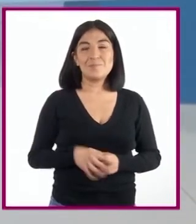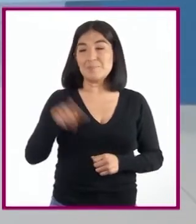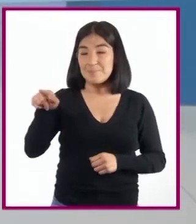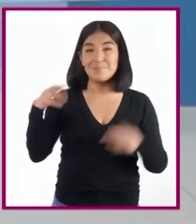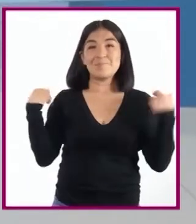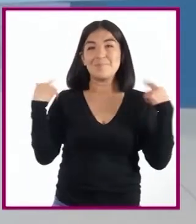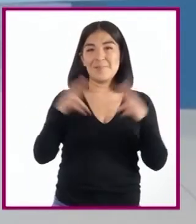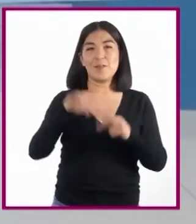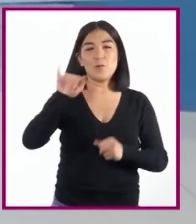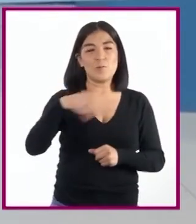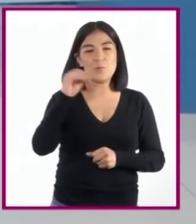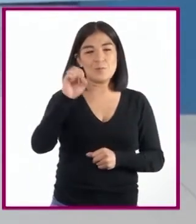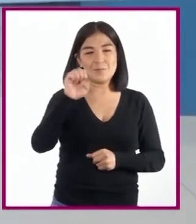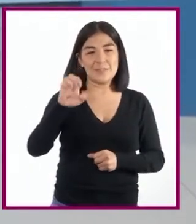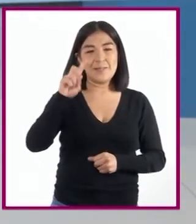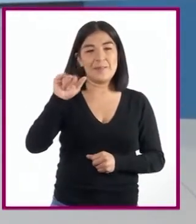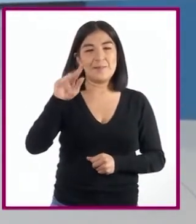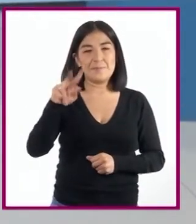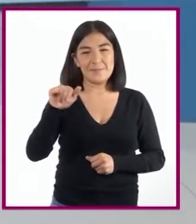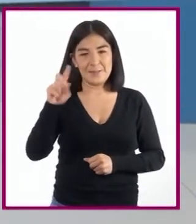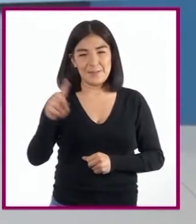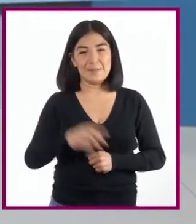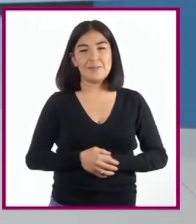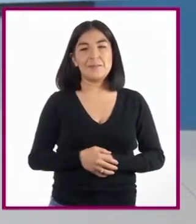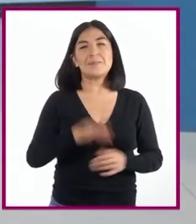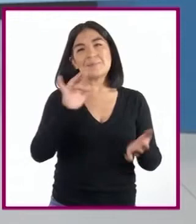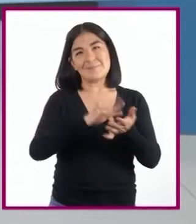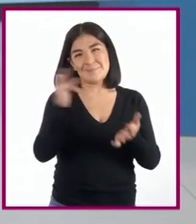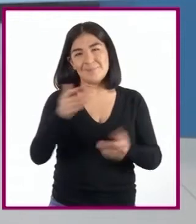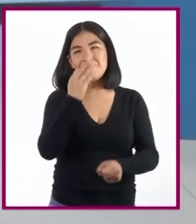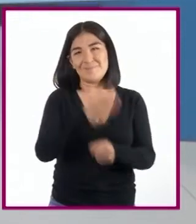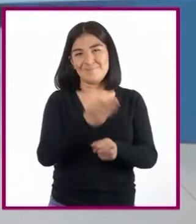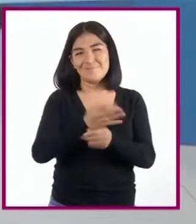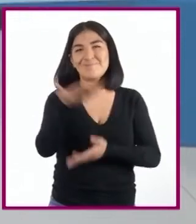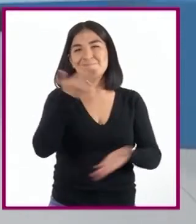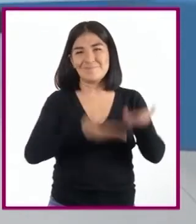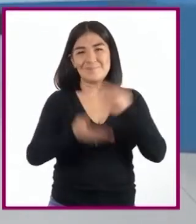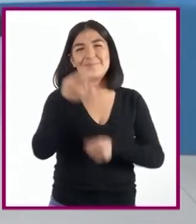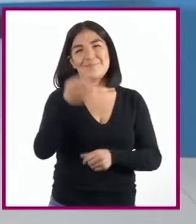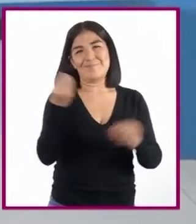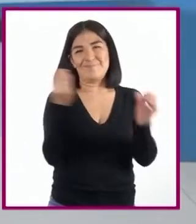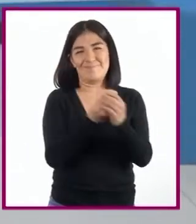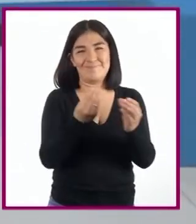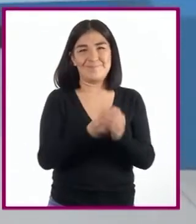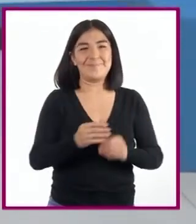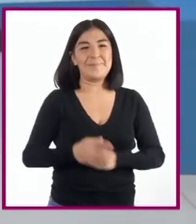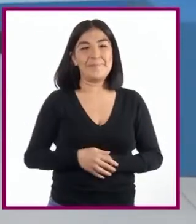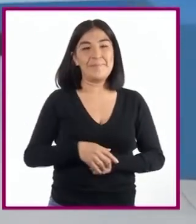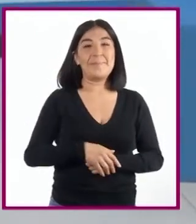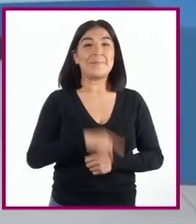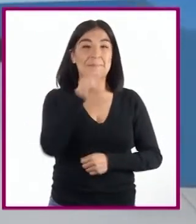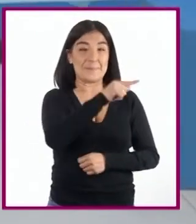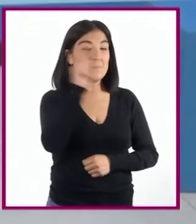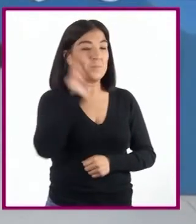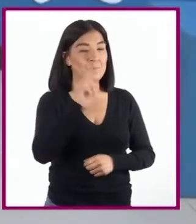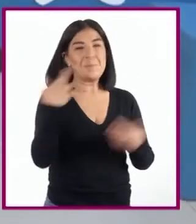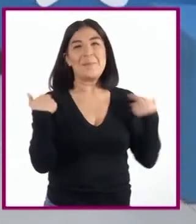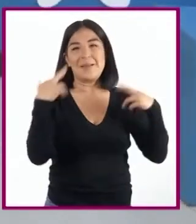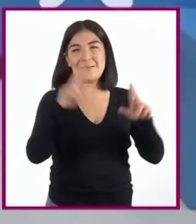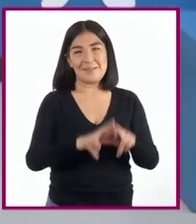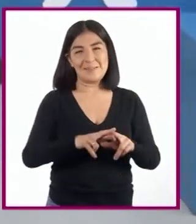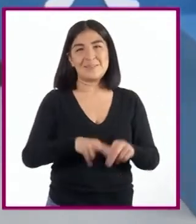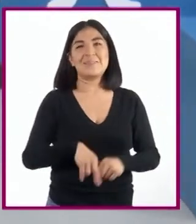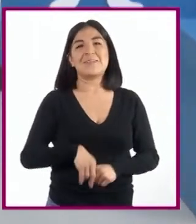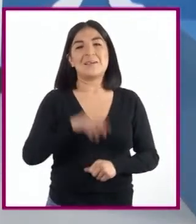maestro José David Hernández Esquivel. Gracias por compartir con nosotros esta sesión. Ella es la maestra María del